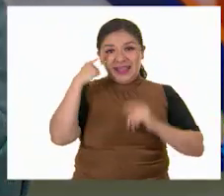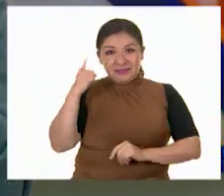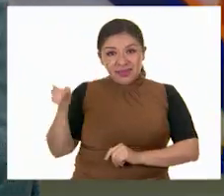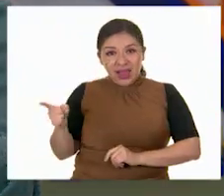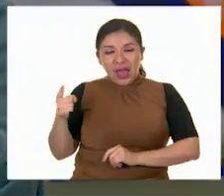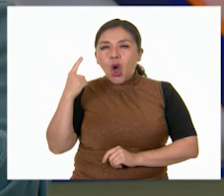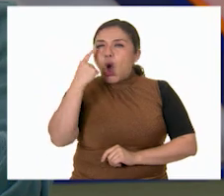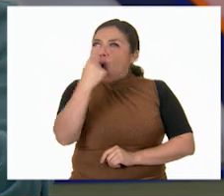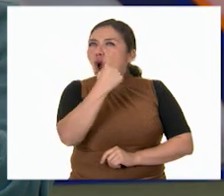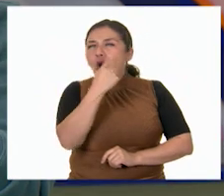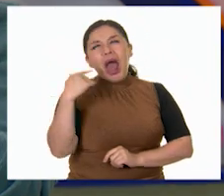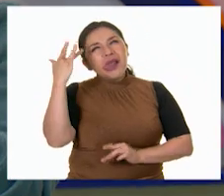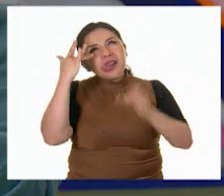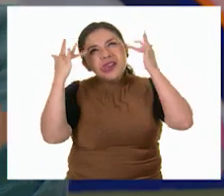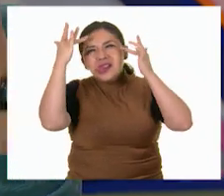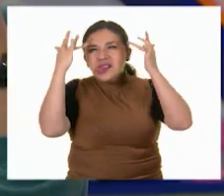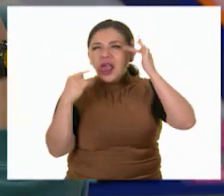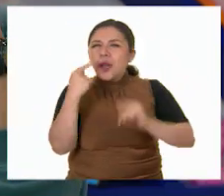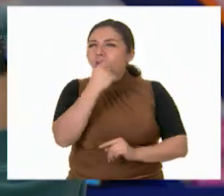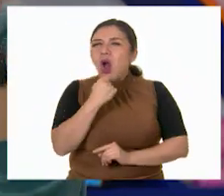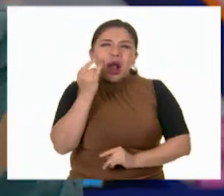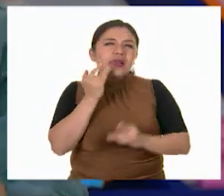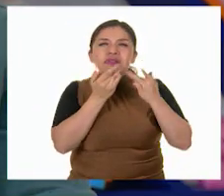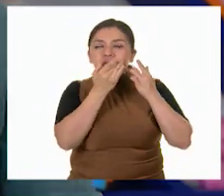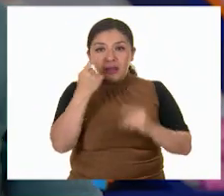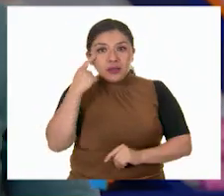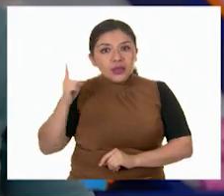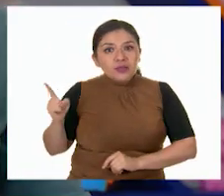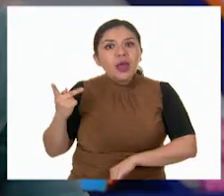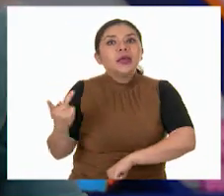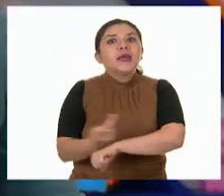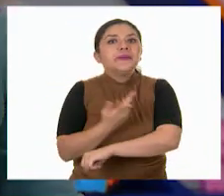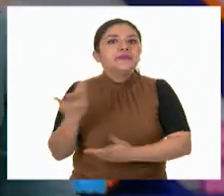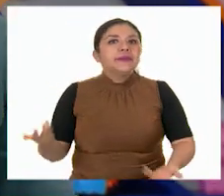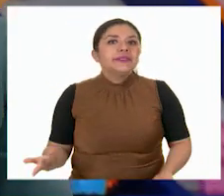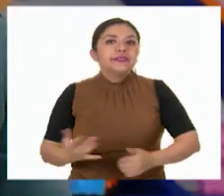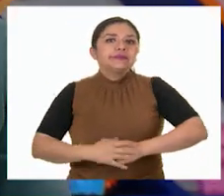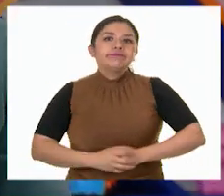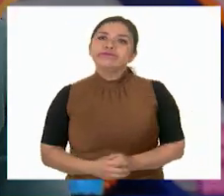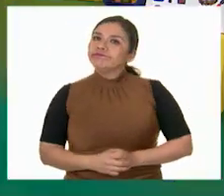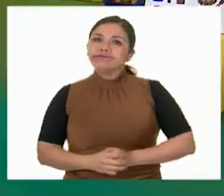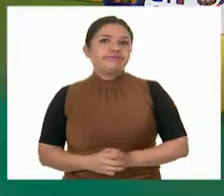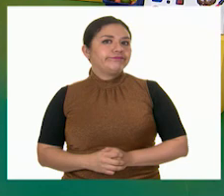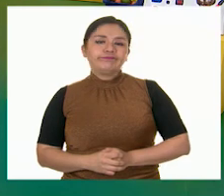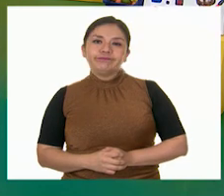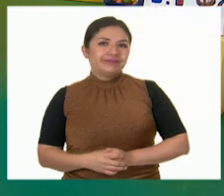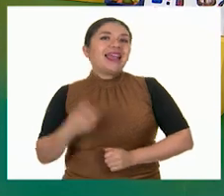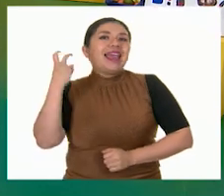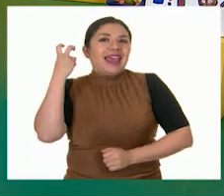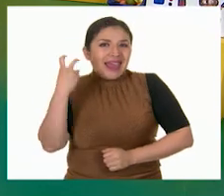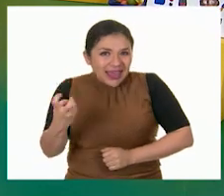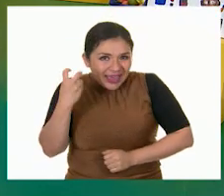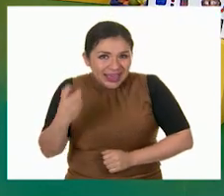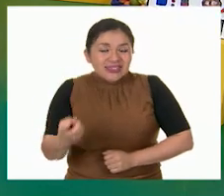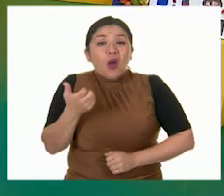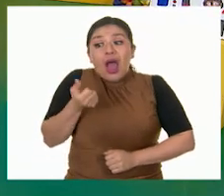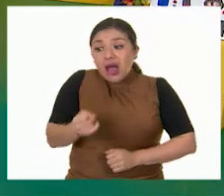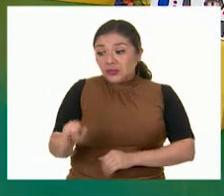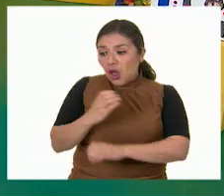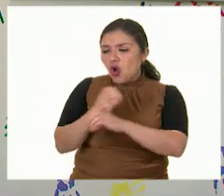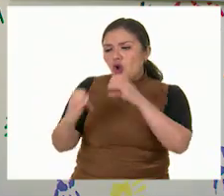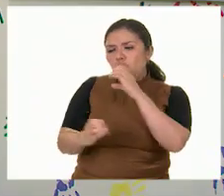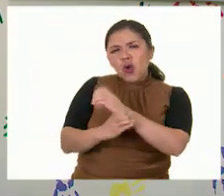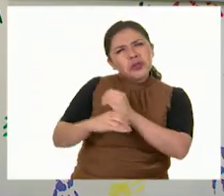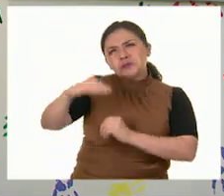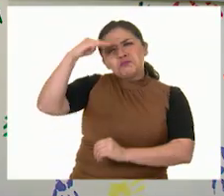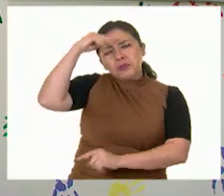los ojos, ay, la boca, y miren lo que pasó. Sí. Ahí está. En efecto, es así como un objeto se